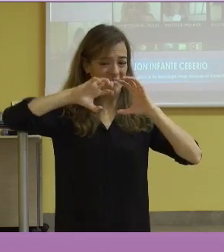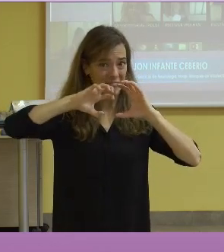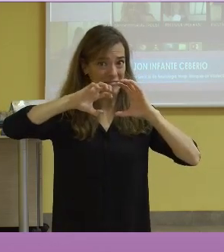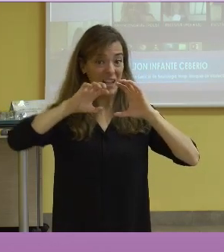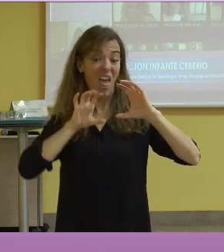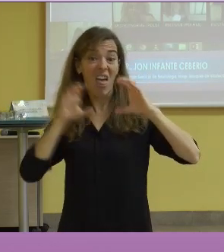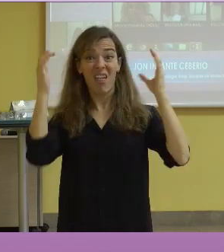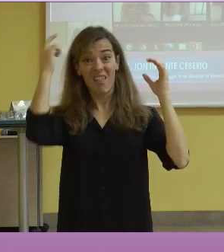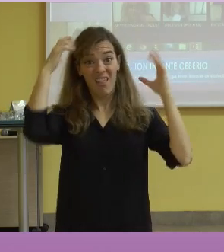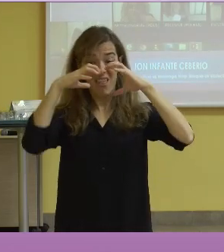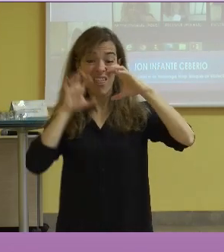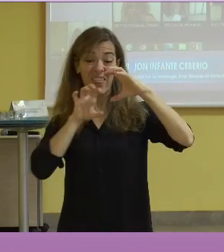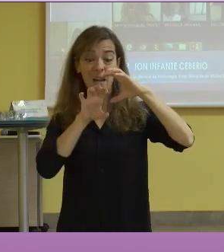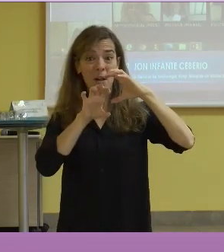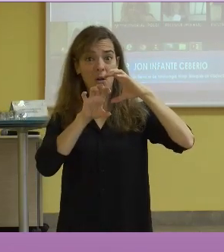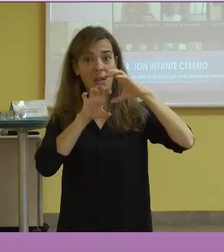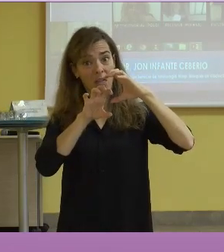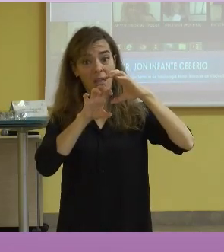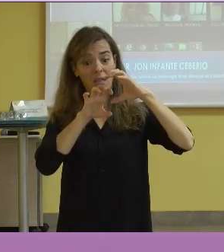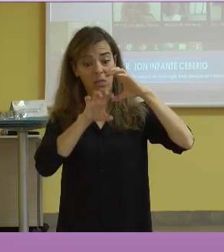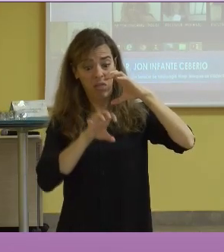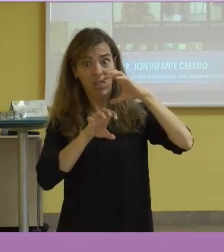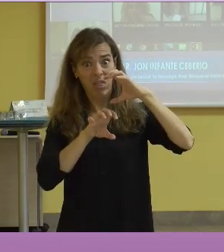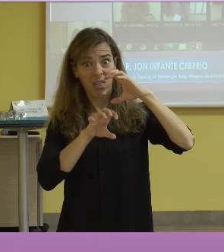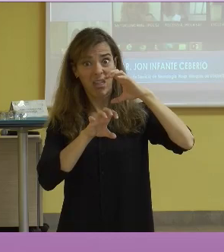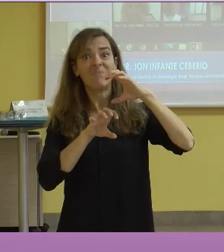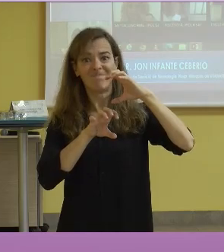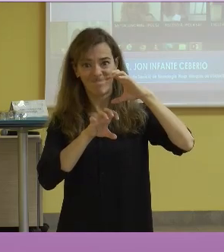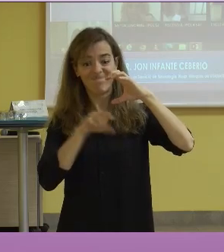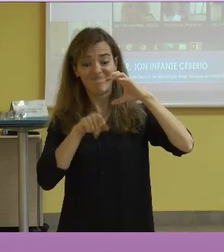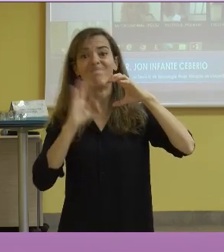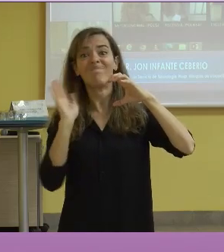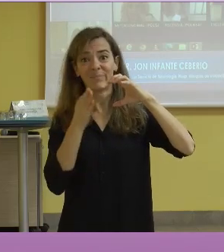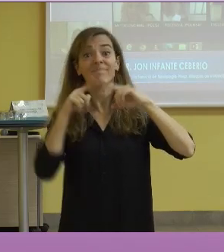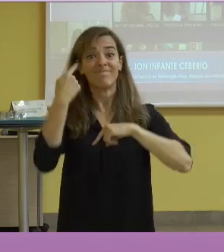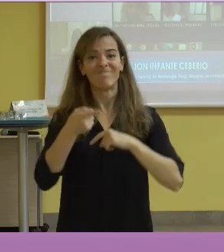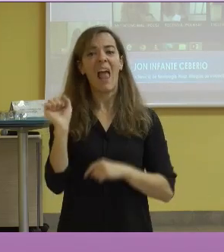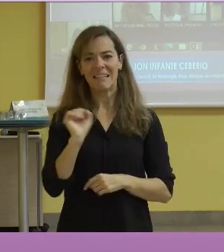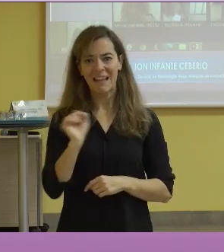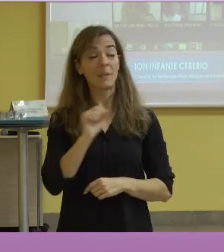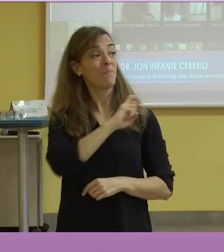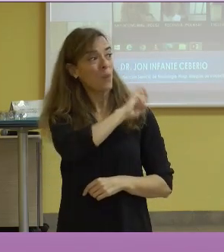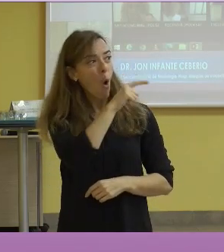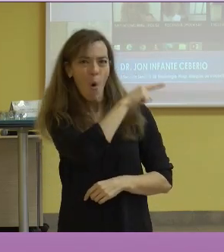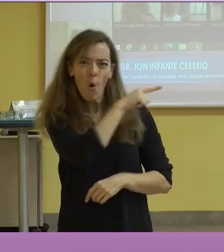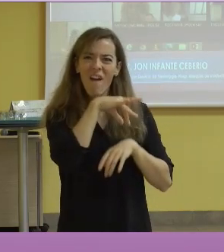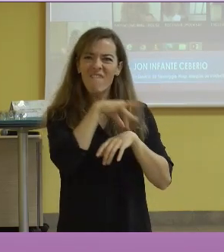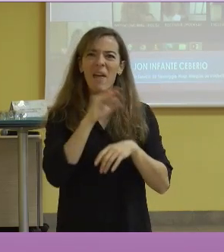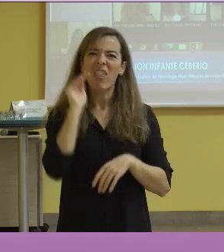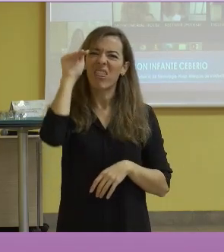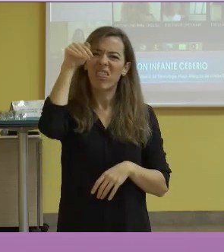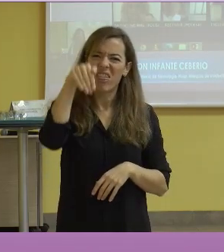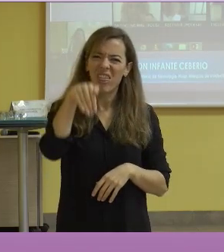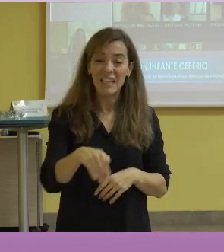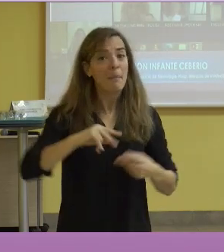se desplace, ¿no?, hacia abajo, y esto produce también ataxia. Hemos visto alguna enfermedad degenerativa